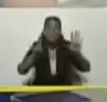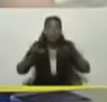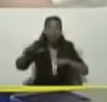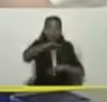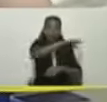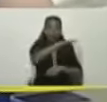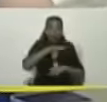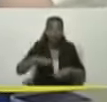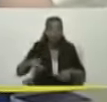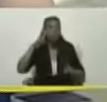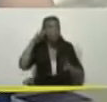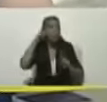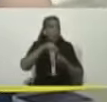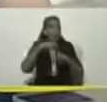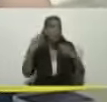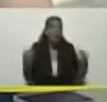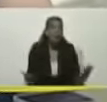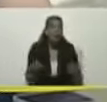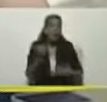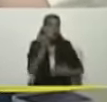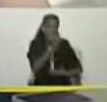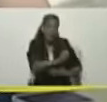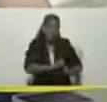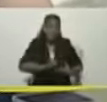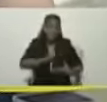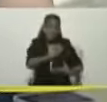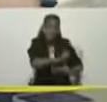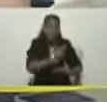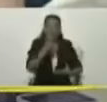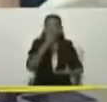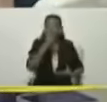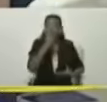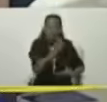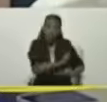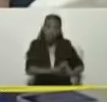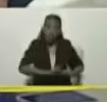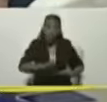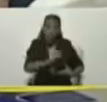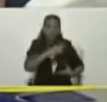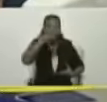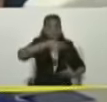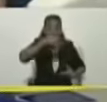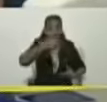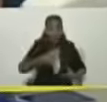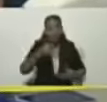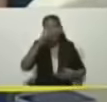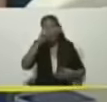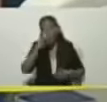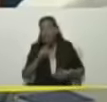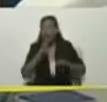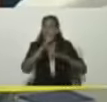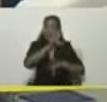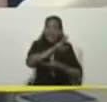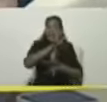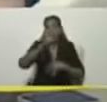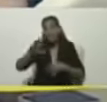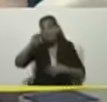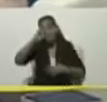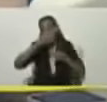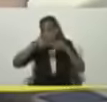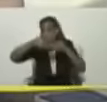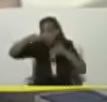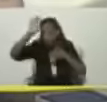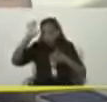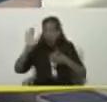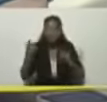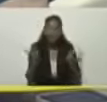país, cuentan con mamógrafo digital. Es el examen que se deben hacer las mujeres todos los años, bueno, sobre